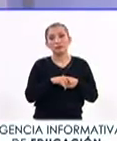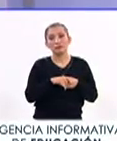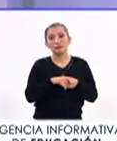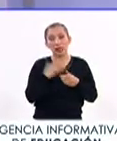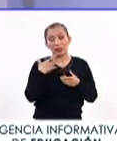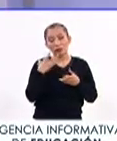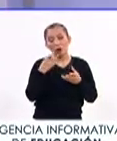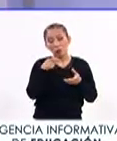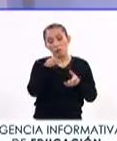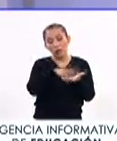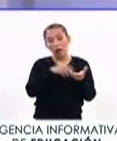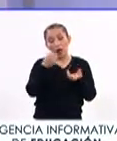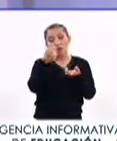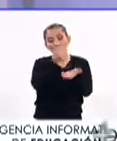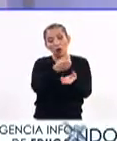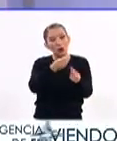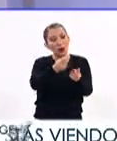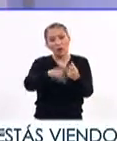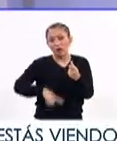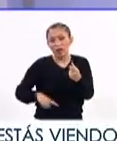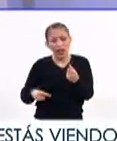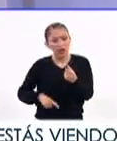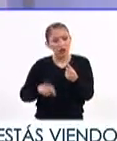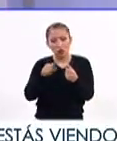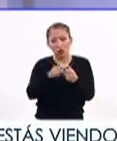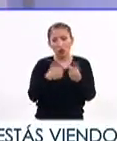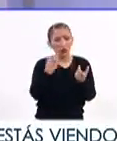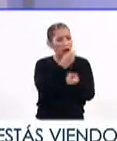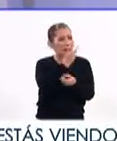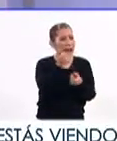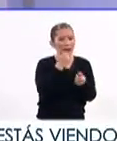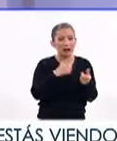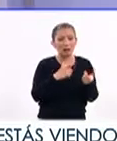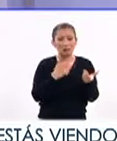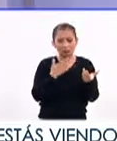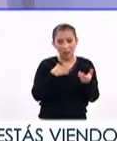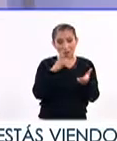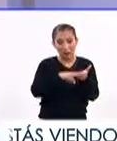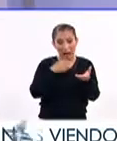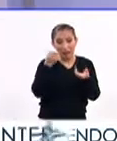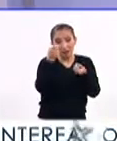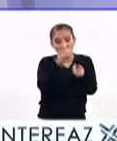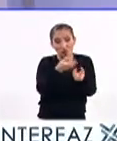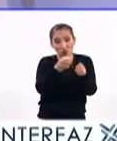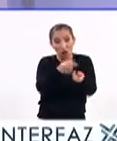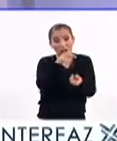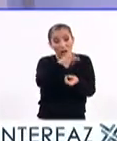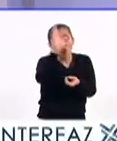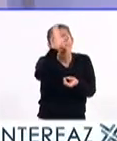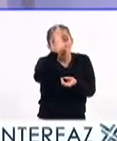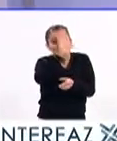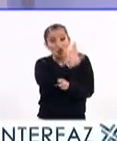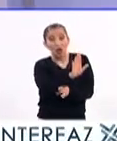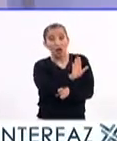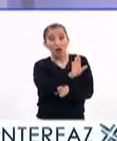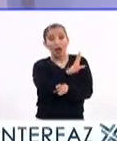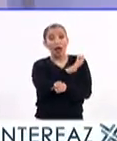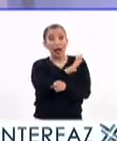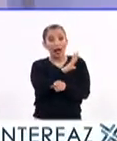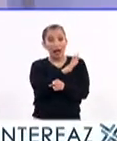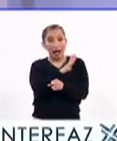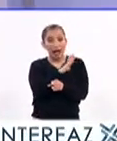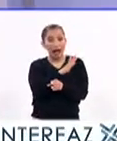es una inversión también por parte de cualquier gobierno, por parte de cualquier administración, es una inversión porque siempre que haya cultura